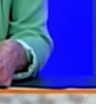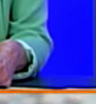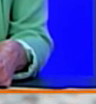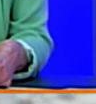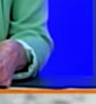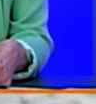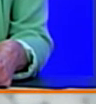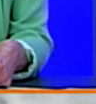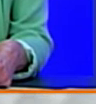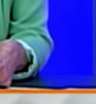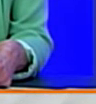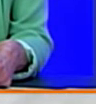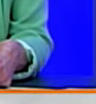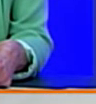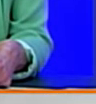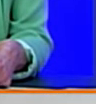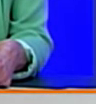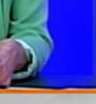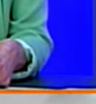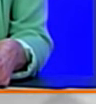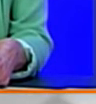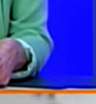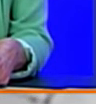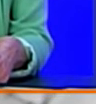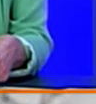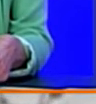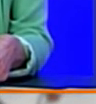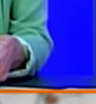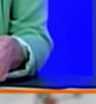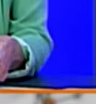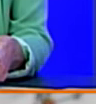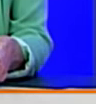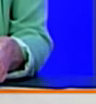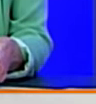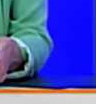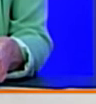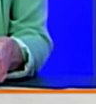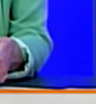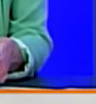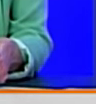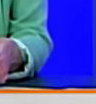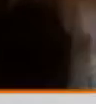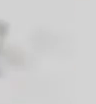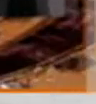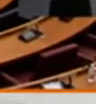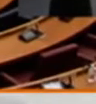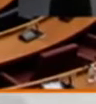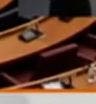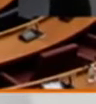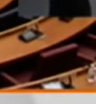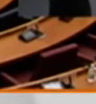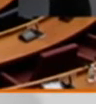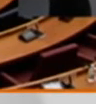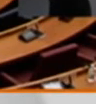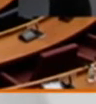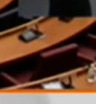Scorch? Pues nosotros valoramos estas disculpas que ha pedido hoy el presidente de la Generalitat en el Scorch por no